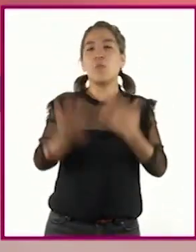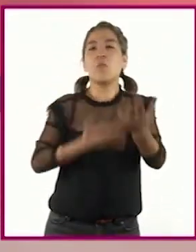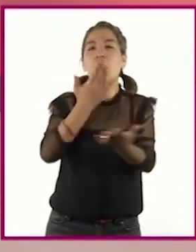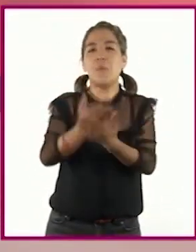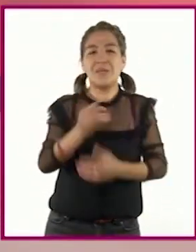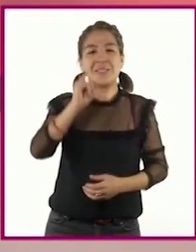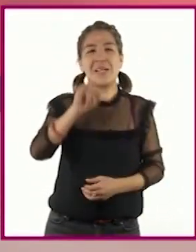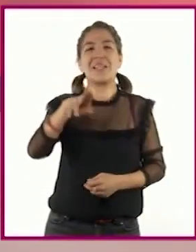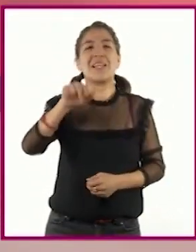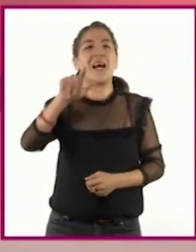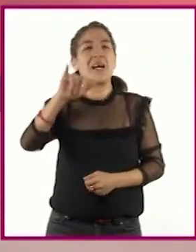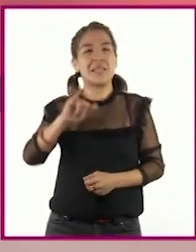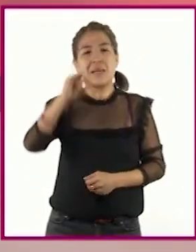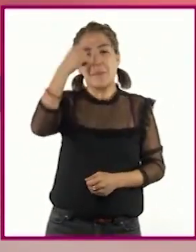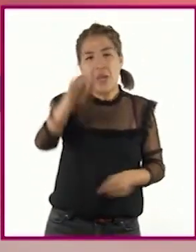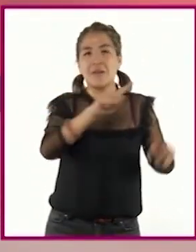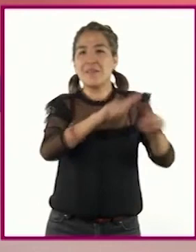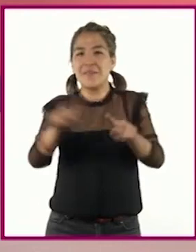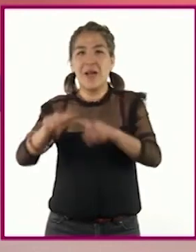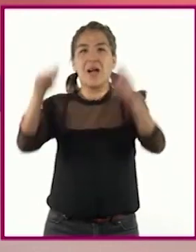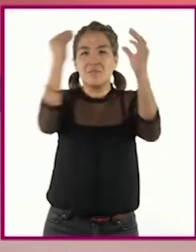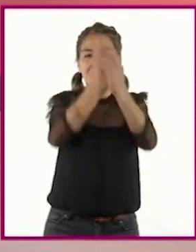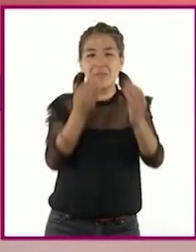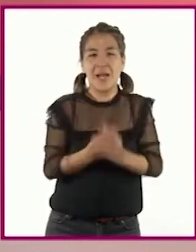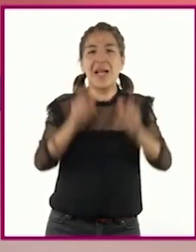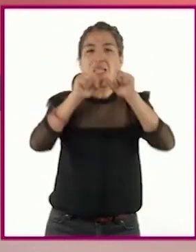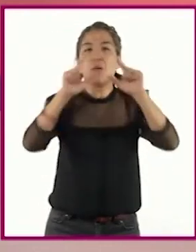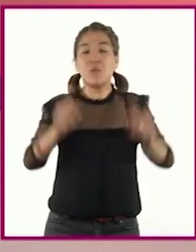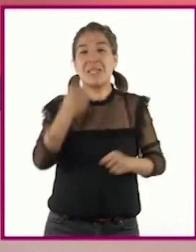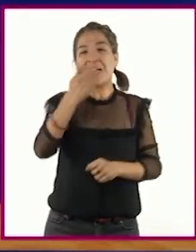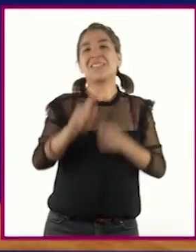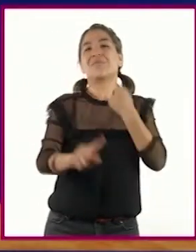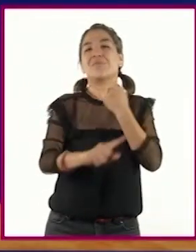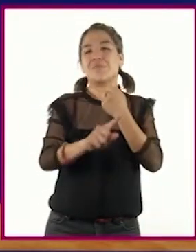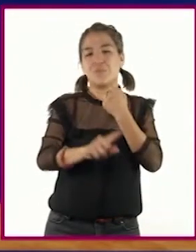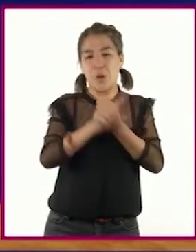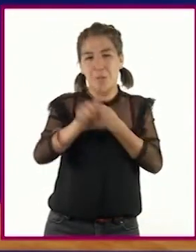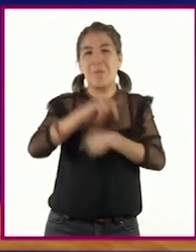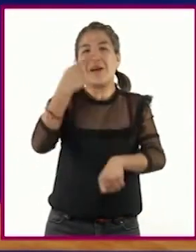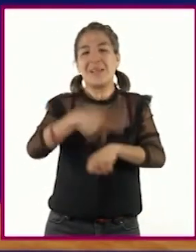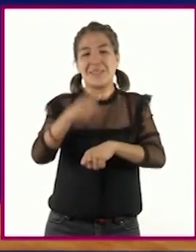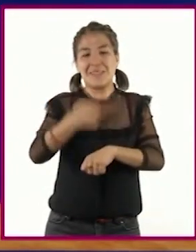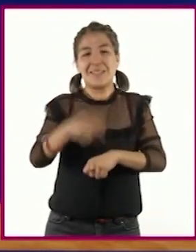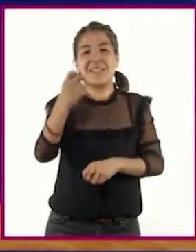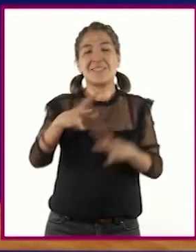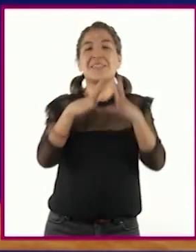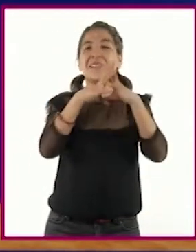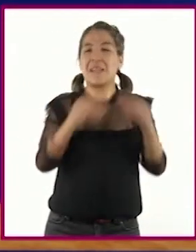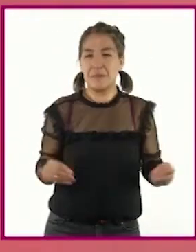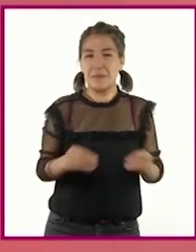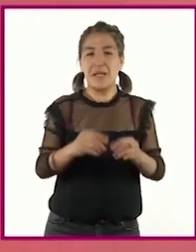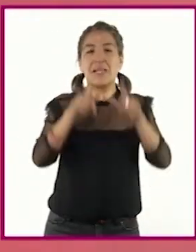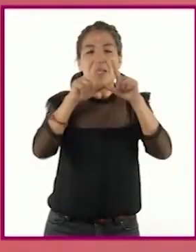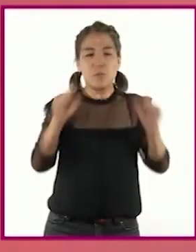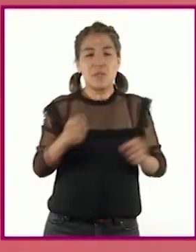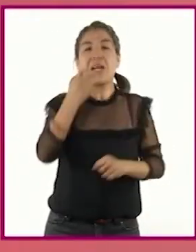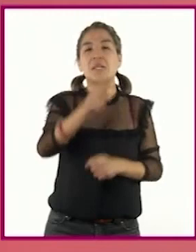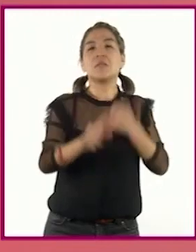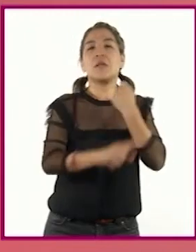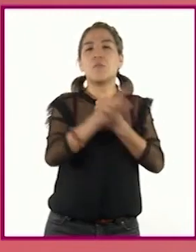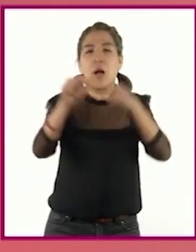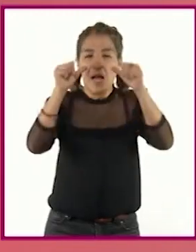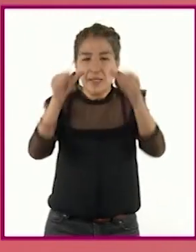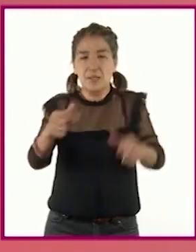clasificación de las variantes lingüísticas por su grado de riesgo de desaparición. Fundamentos legales para la atención a las